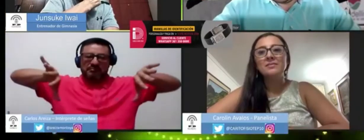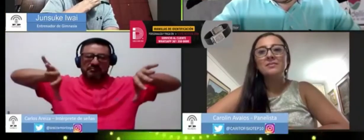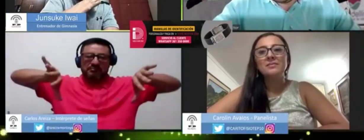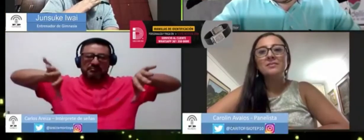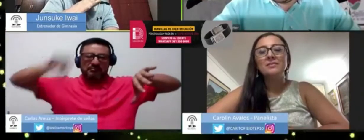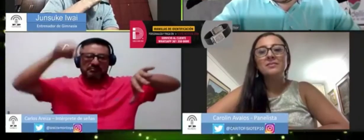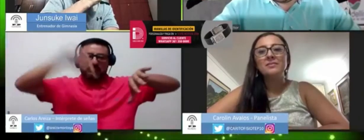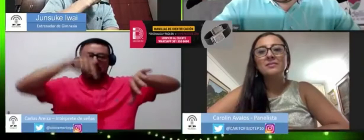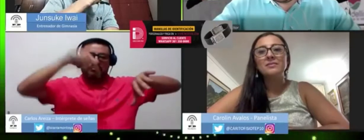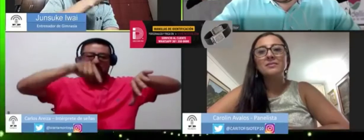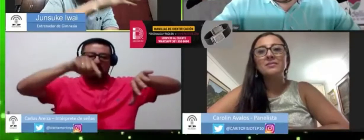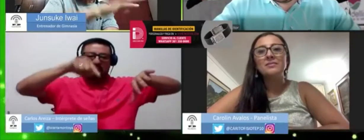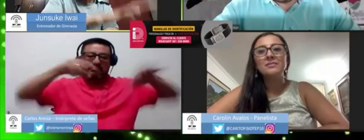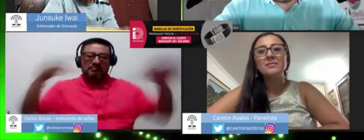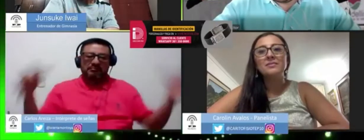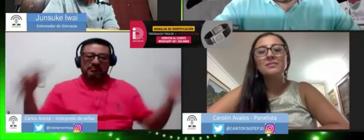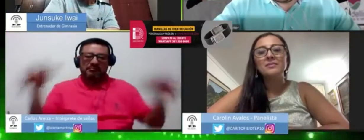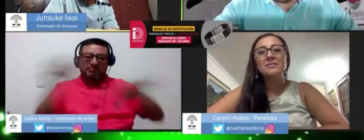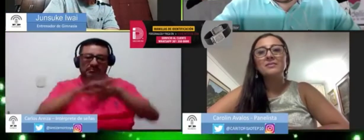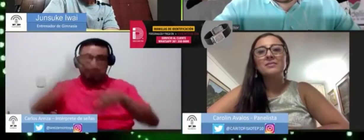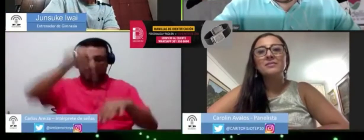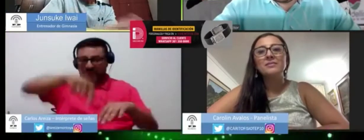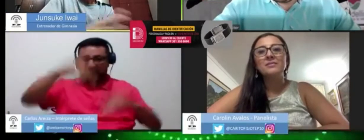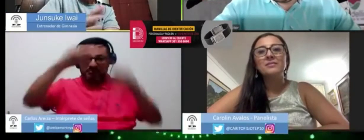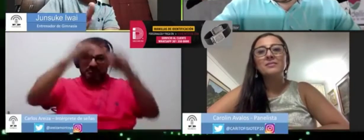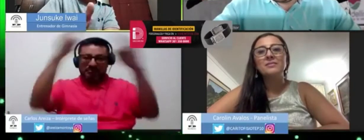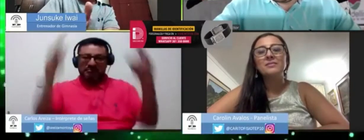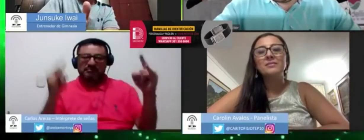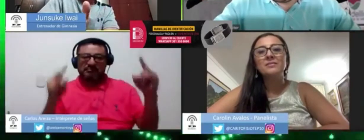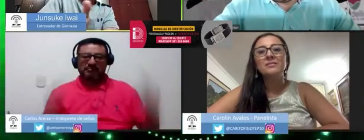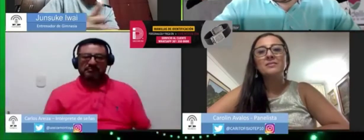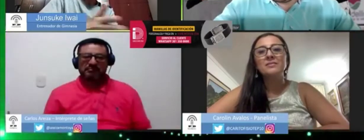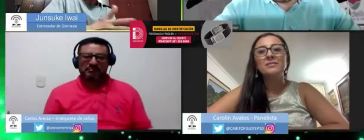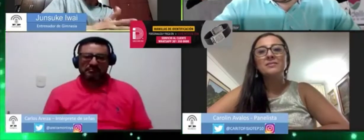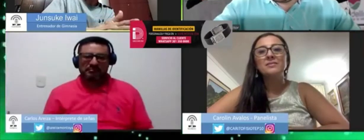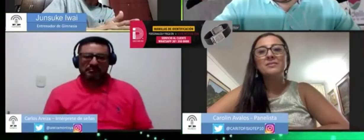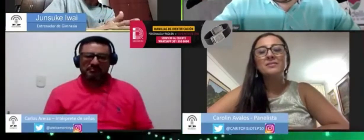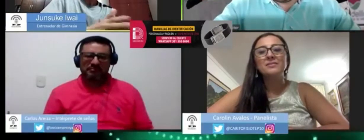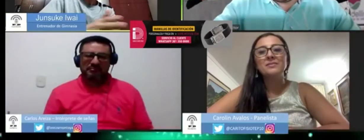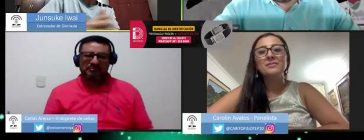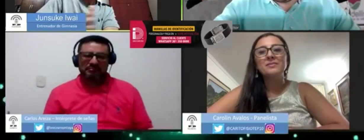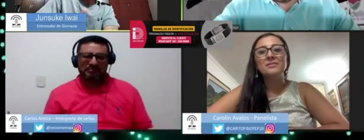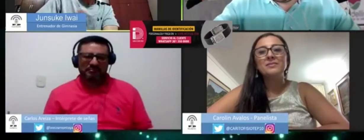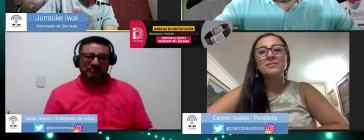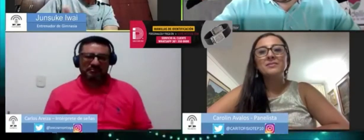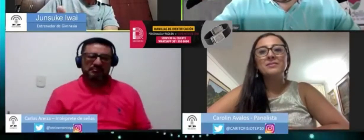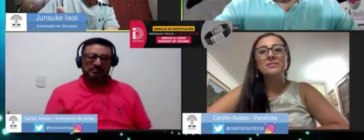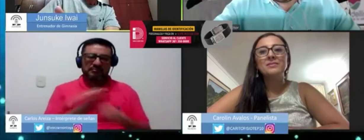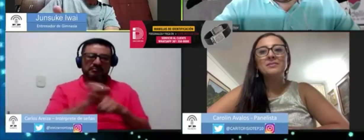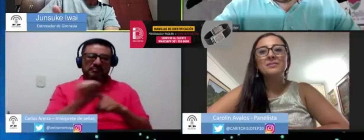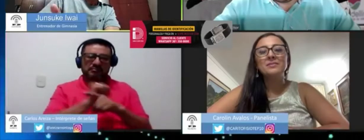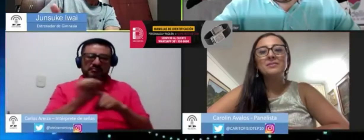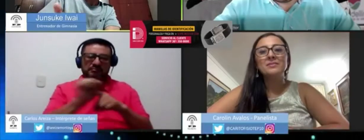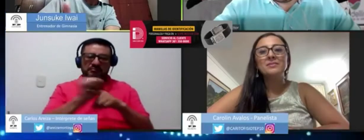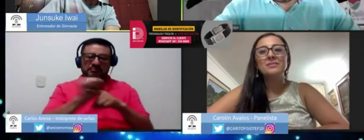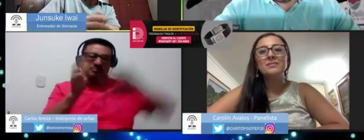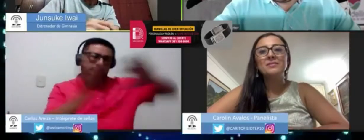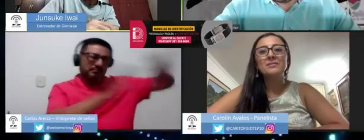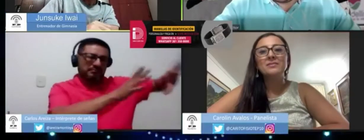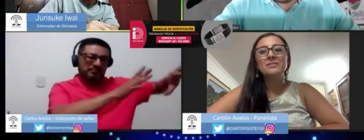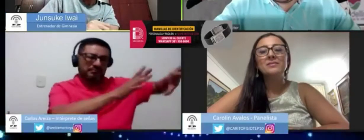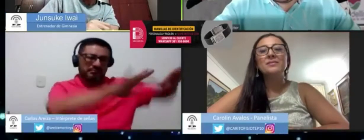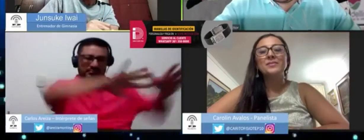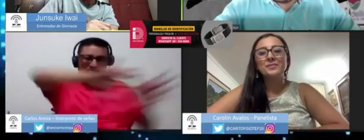Pero nuestro Coliseo puede hacer entrenamiento, también puede hacer